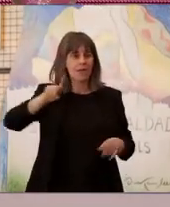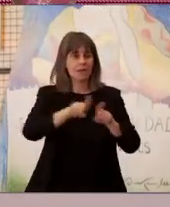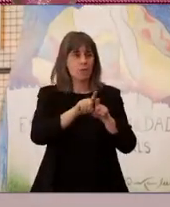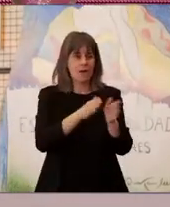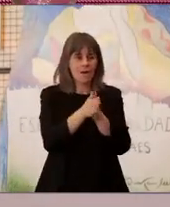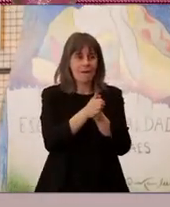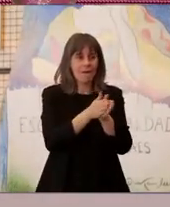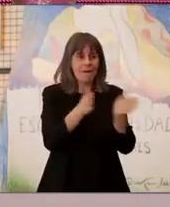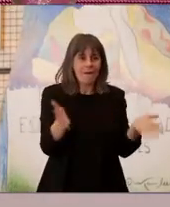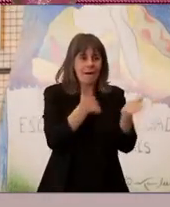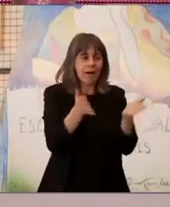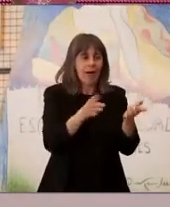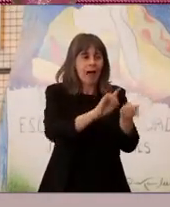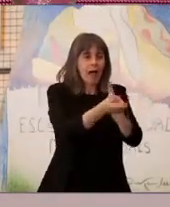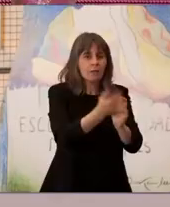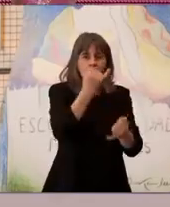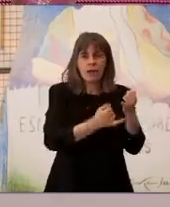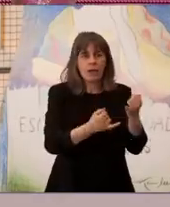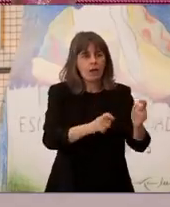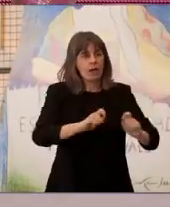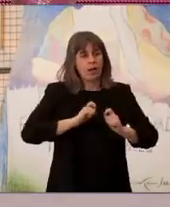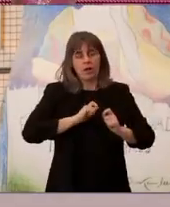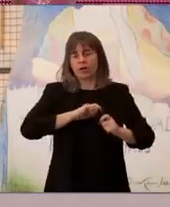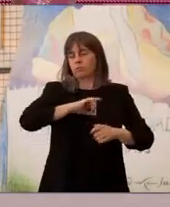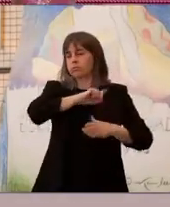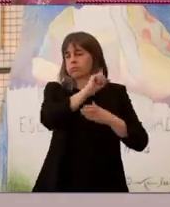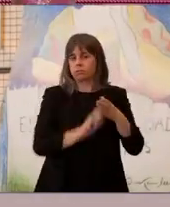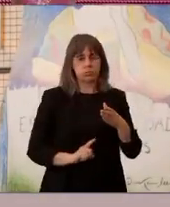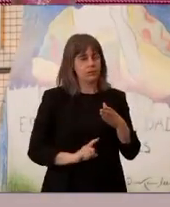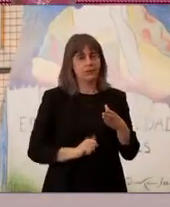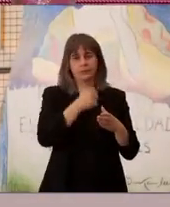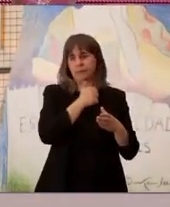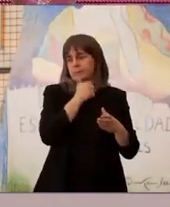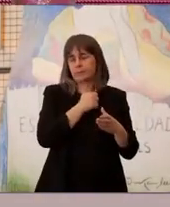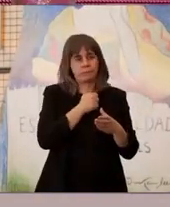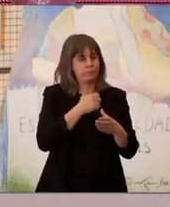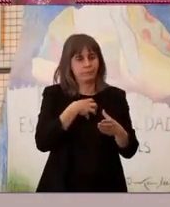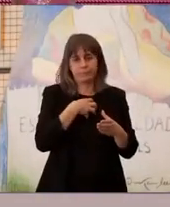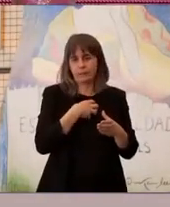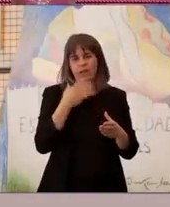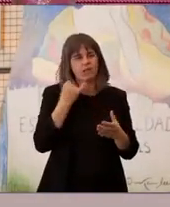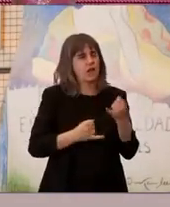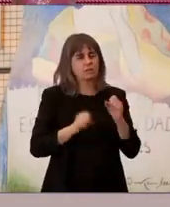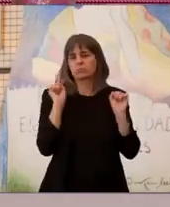se agotan y no pueden resistirlo y lo dejan o se amargan